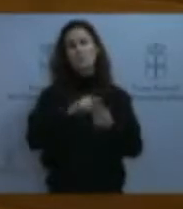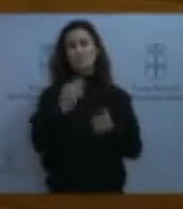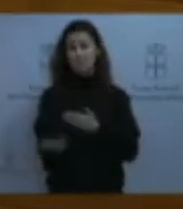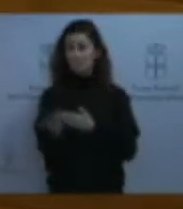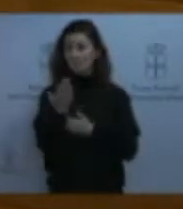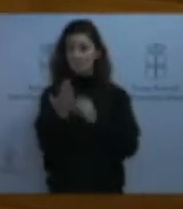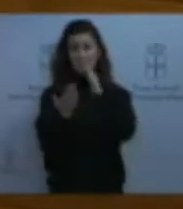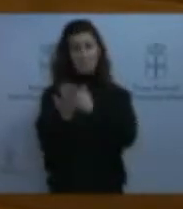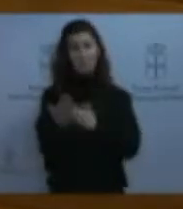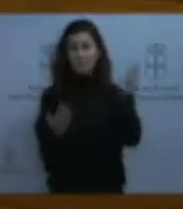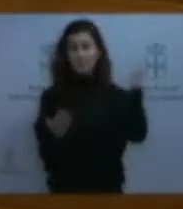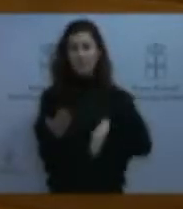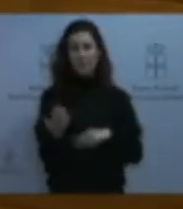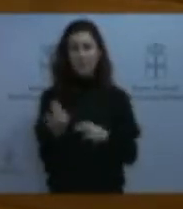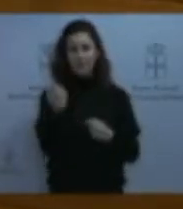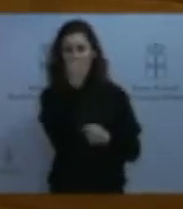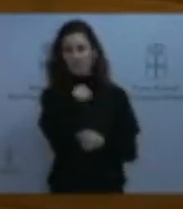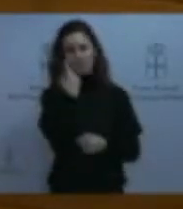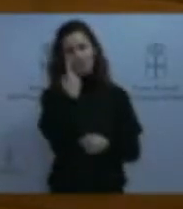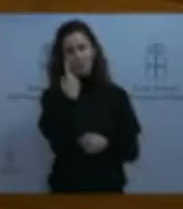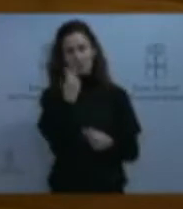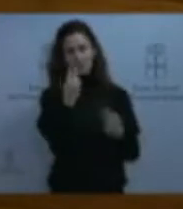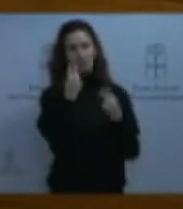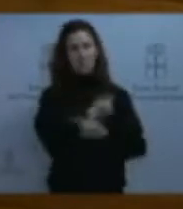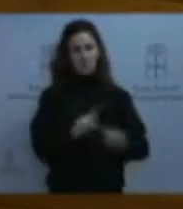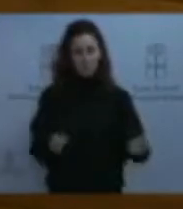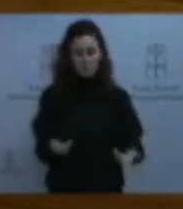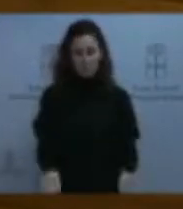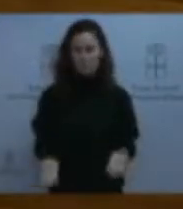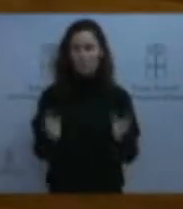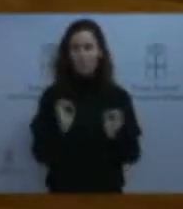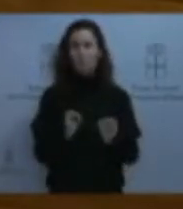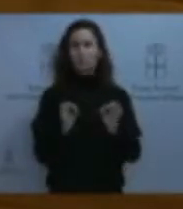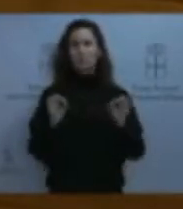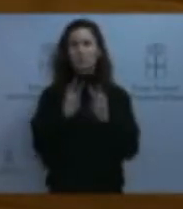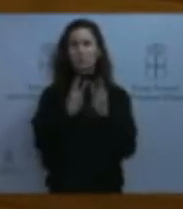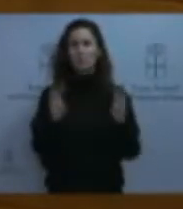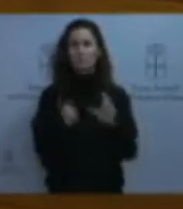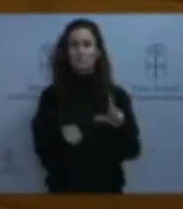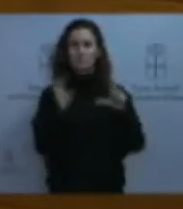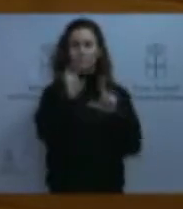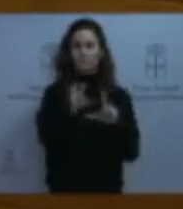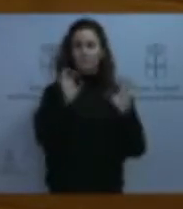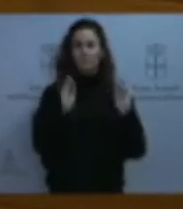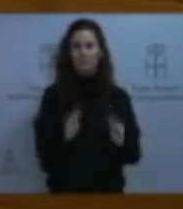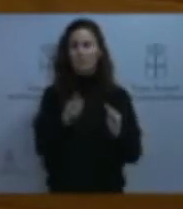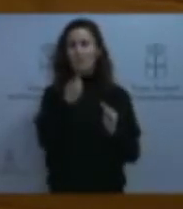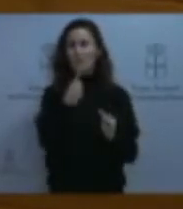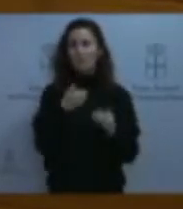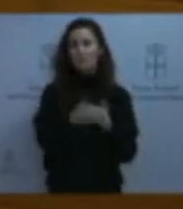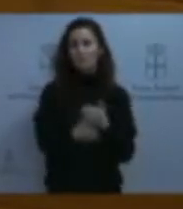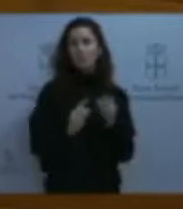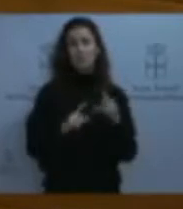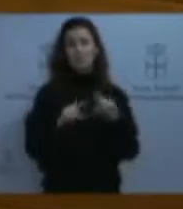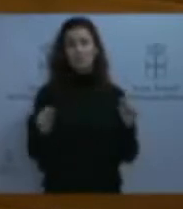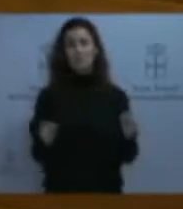nada. No me mire así. Mire, yo me leía un documento que ustedes colgaban en la red que decía: el medio rural asturiano, eje de futuro. Y oiga, ustedes